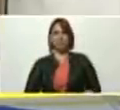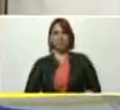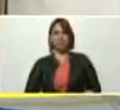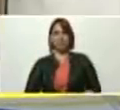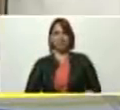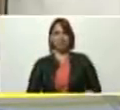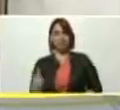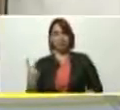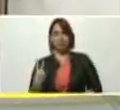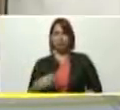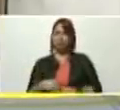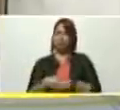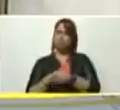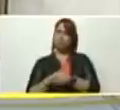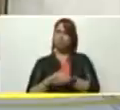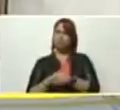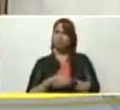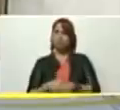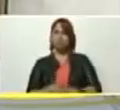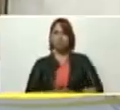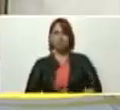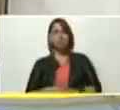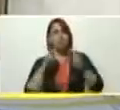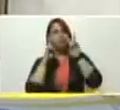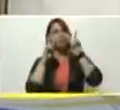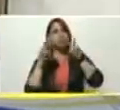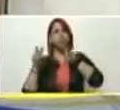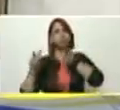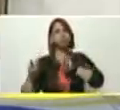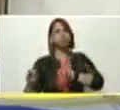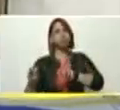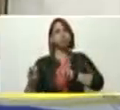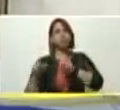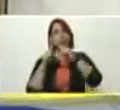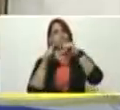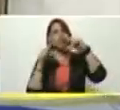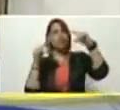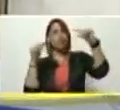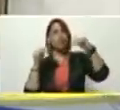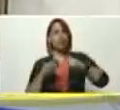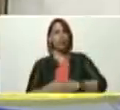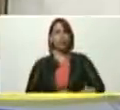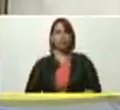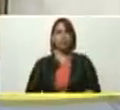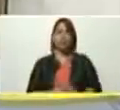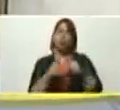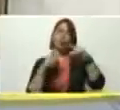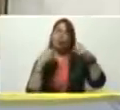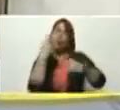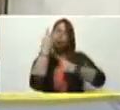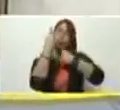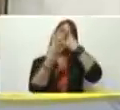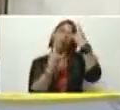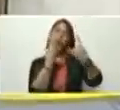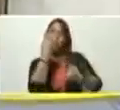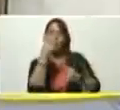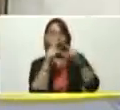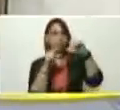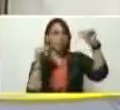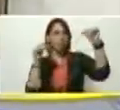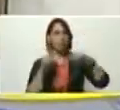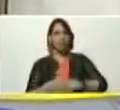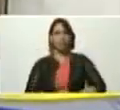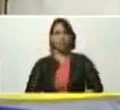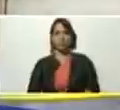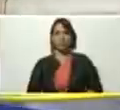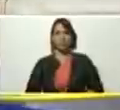Los dos agarraditos de la mano, viendo la luna. Esa luna enamorada de la luna, es así. Ah, no,